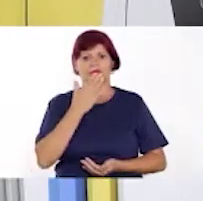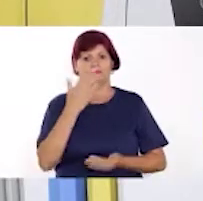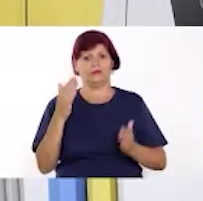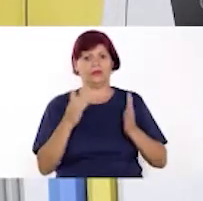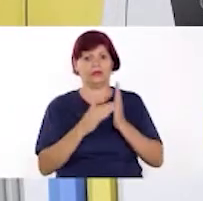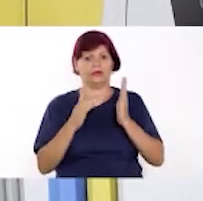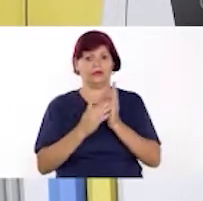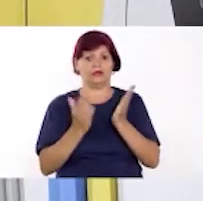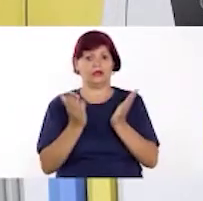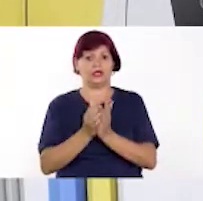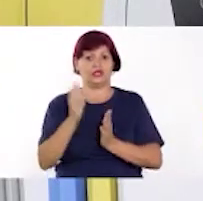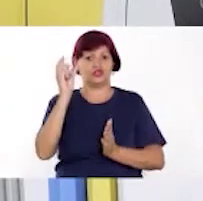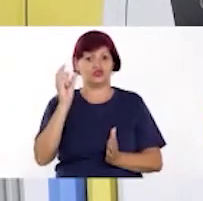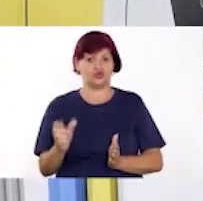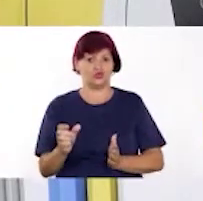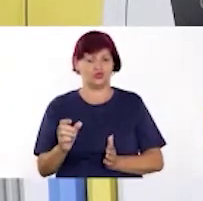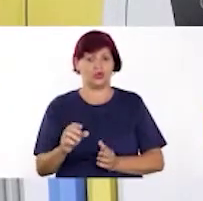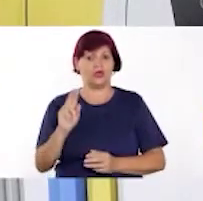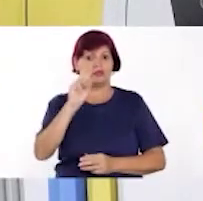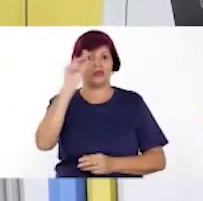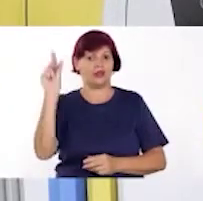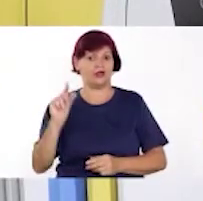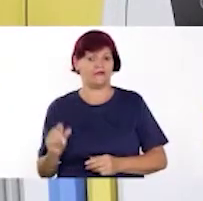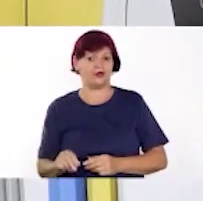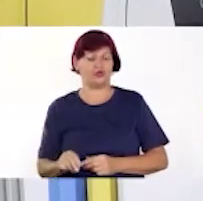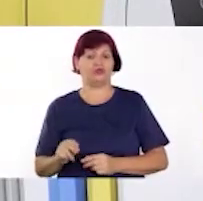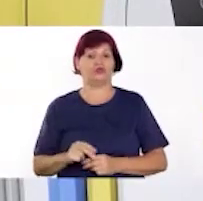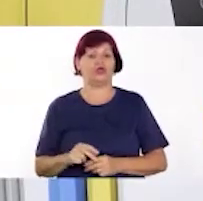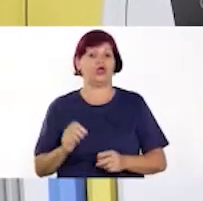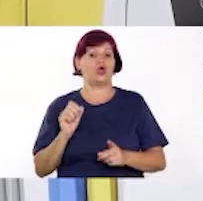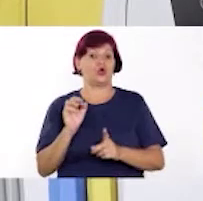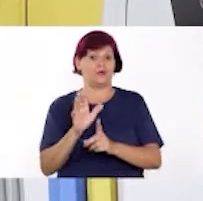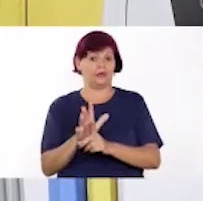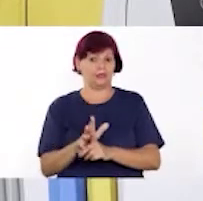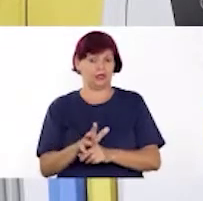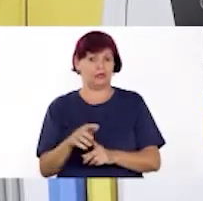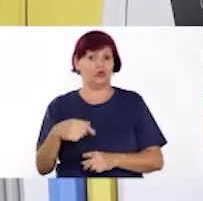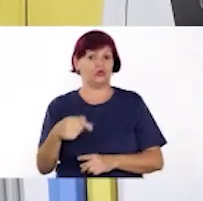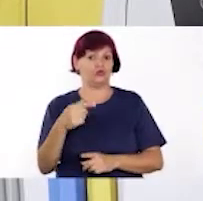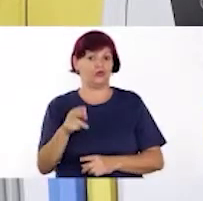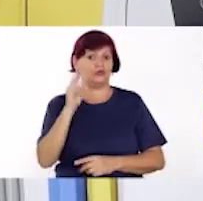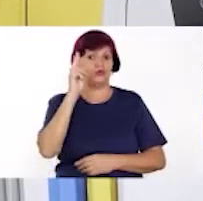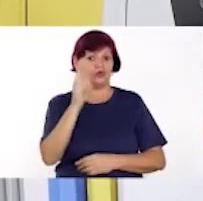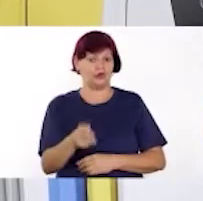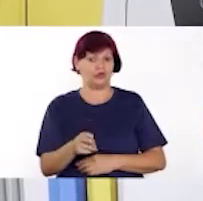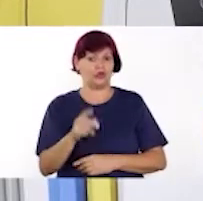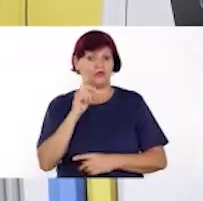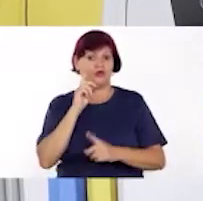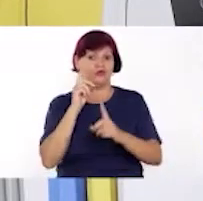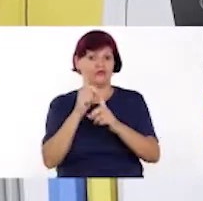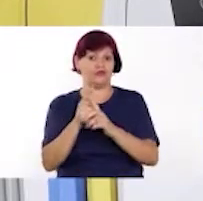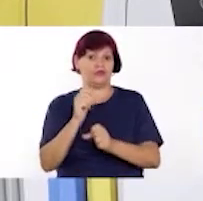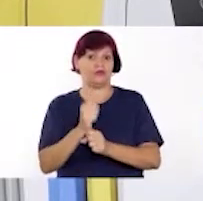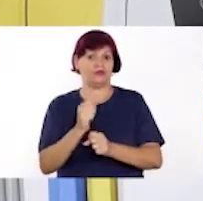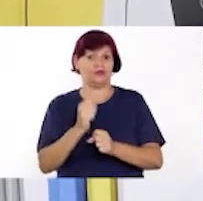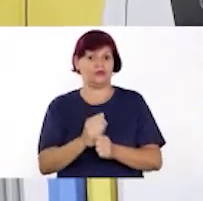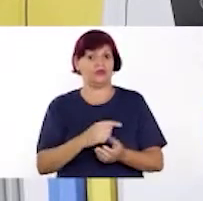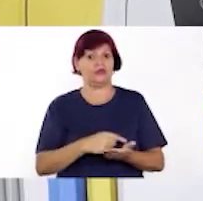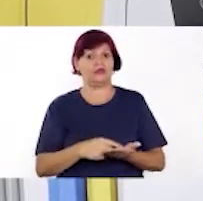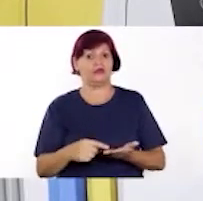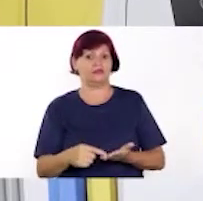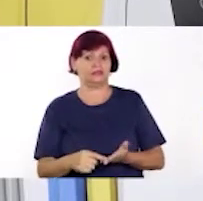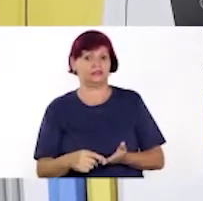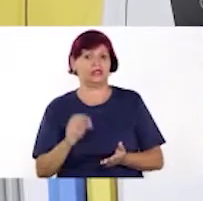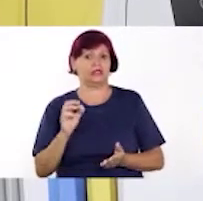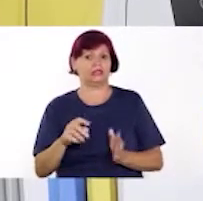Buenas tardes, estudiantes de la educación de jóvenes y adultos. Continuamos hoy con las orientaciones de los objetivos a trabajar durante la semana,